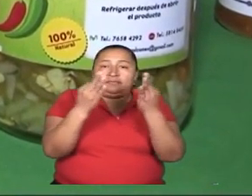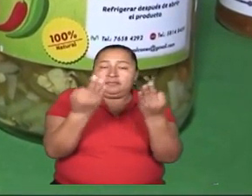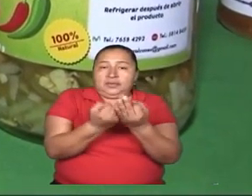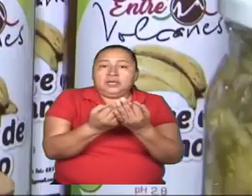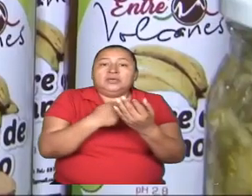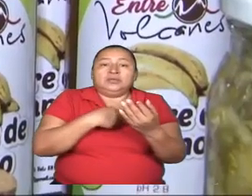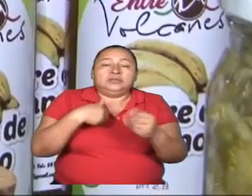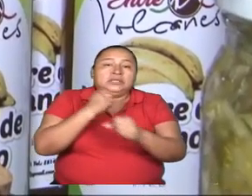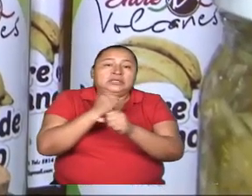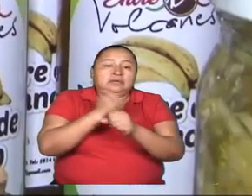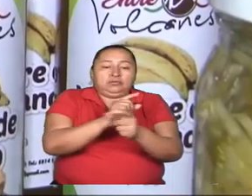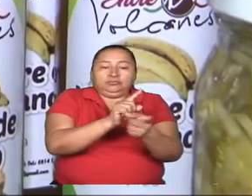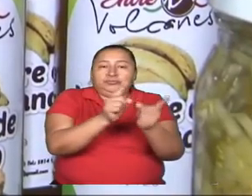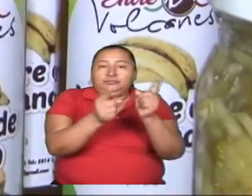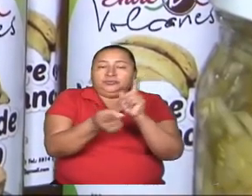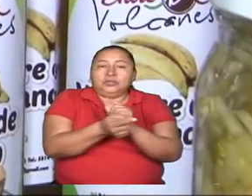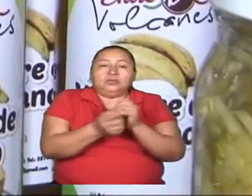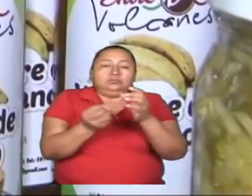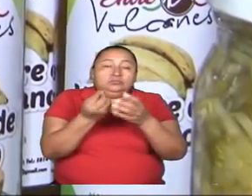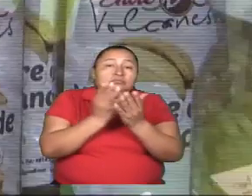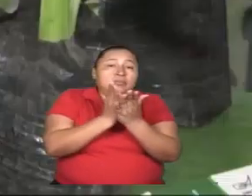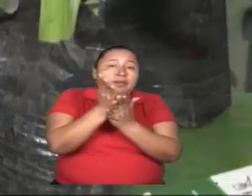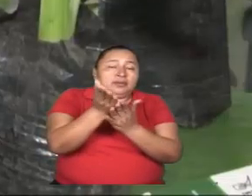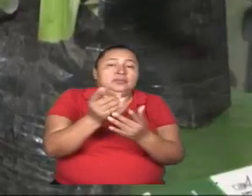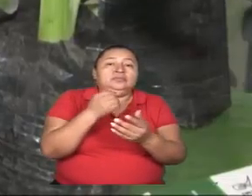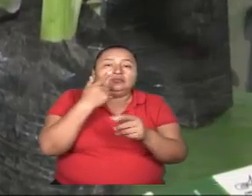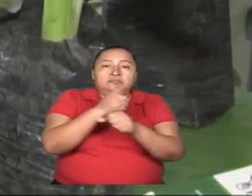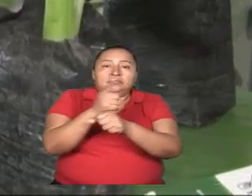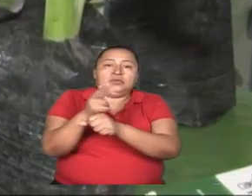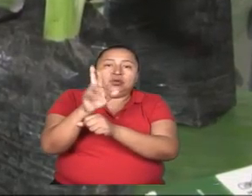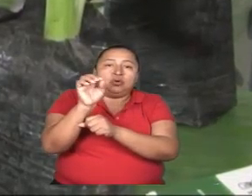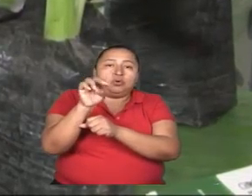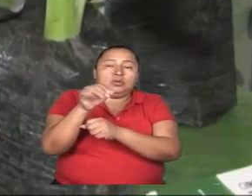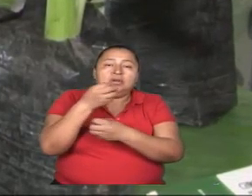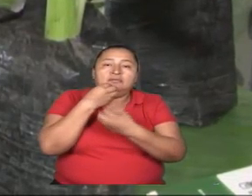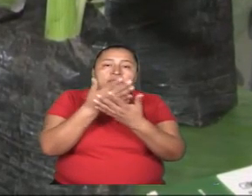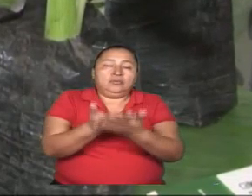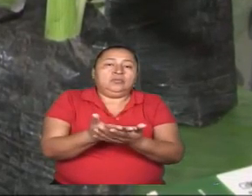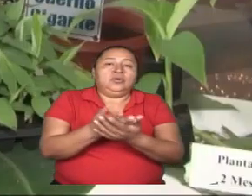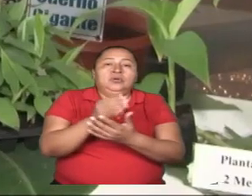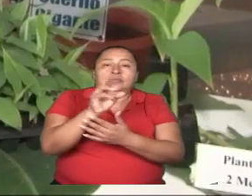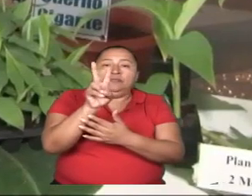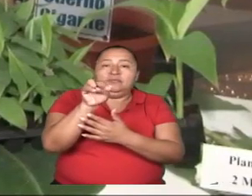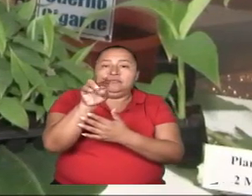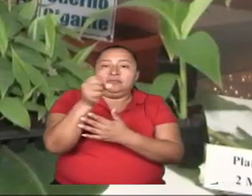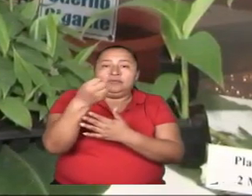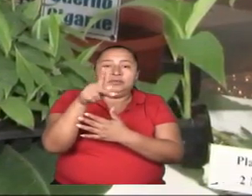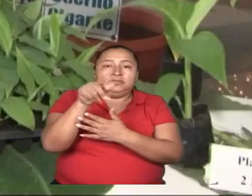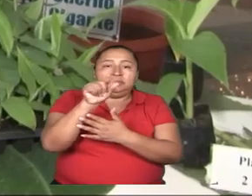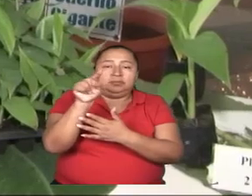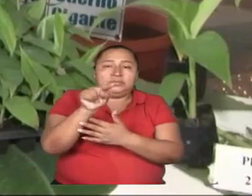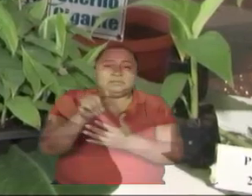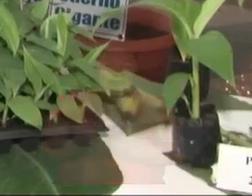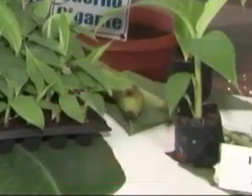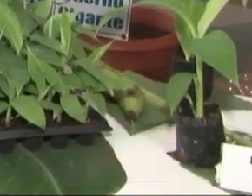que hacen transformación del cultivo de plátano. Con imágenes de Ronald Ruiz, para el canal parlamentario, les informó Vanessa